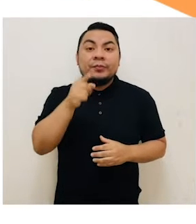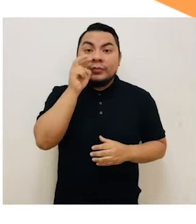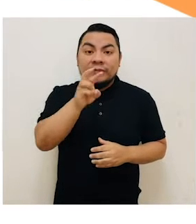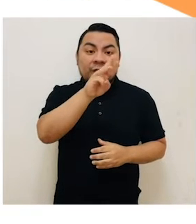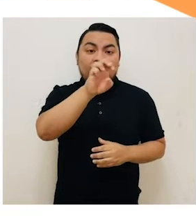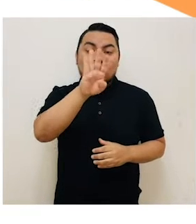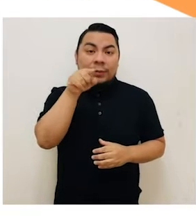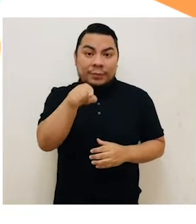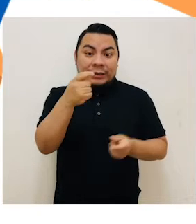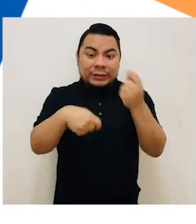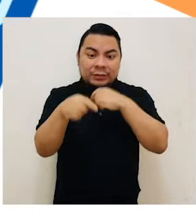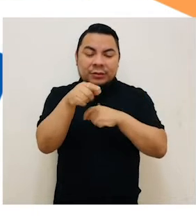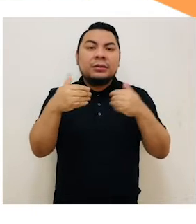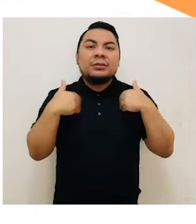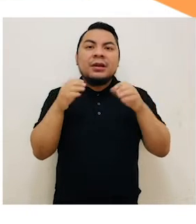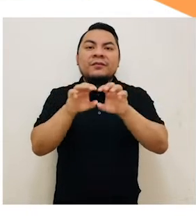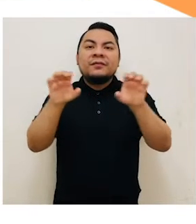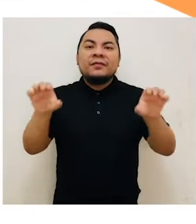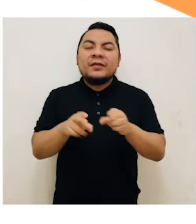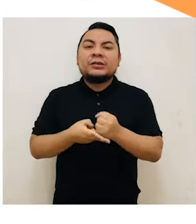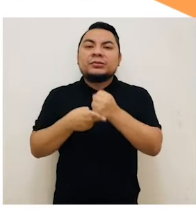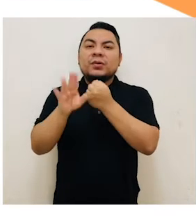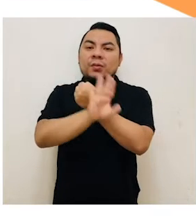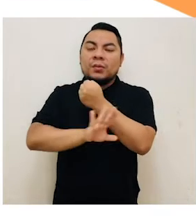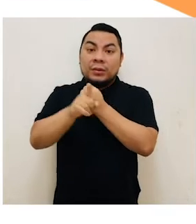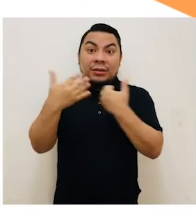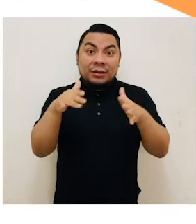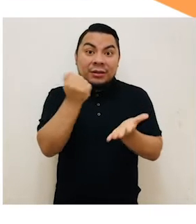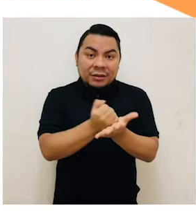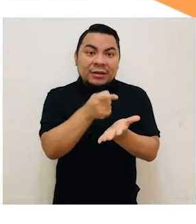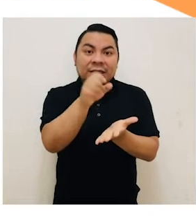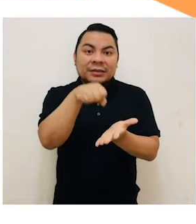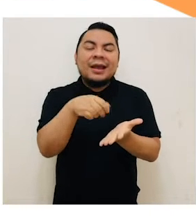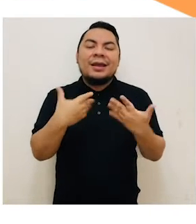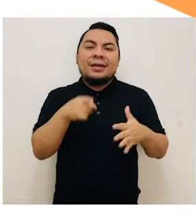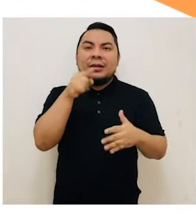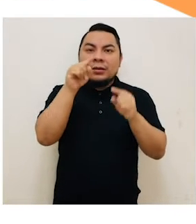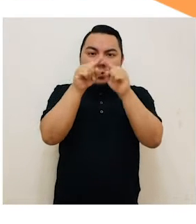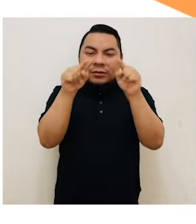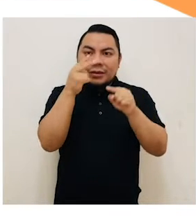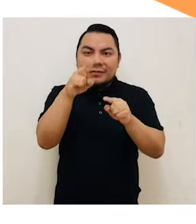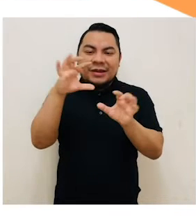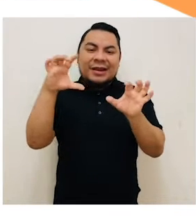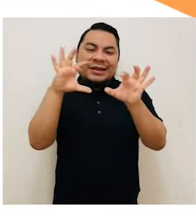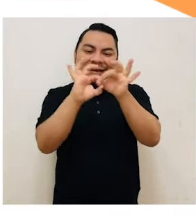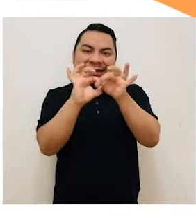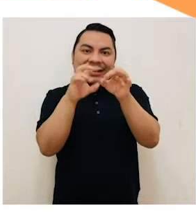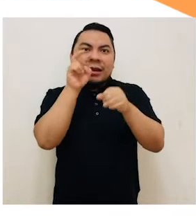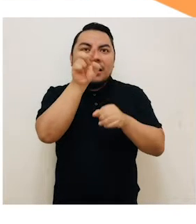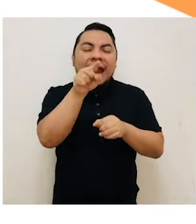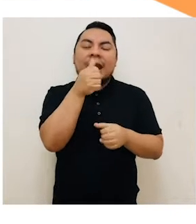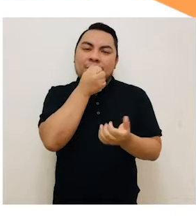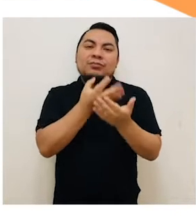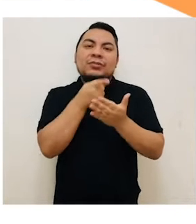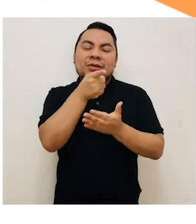Verifica que la web de la tienda online disponga de un certificado de seguridad. Si lo tiene, el navegador mostrará un icono con forma de candado y la